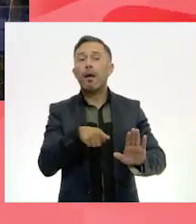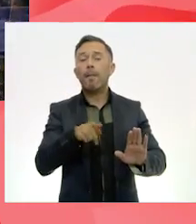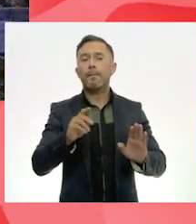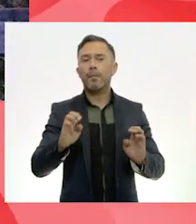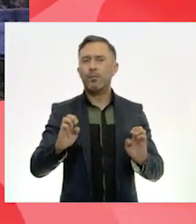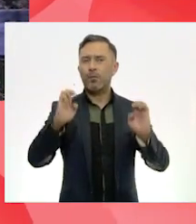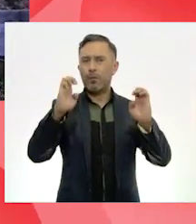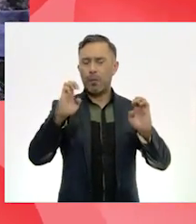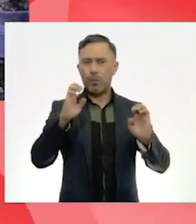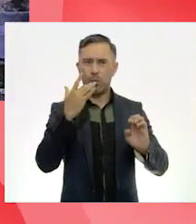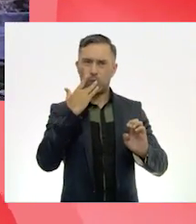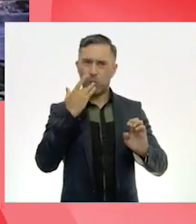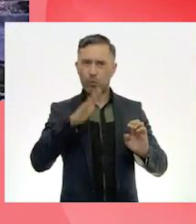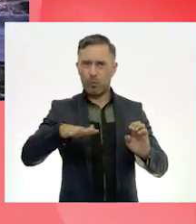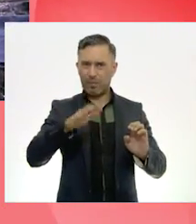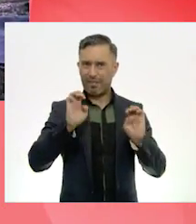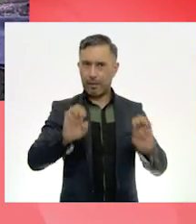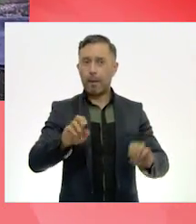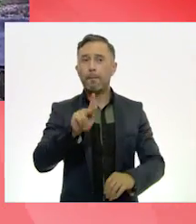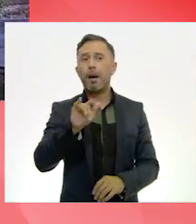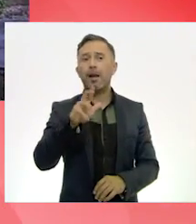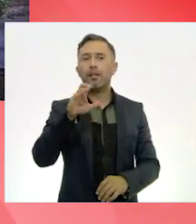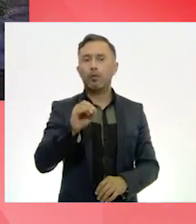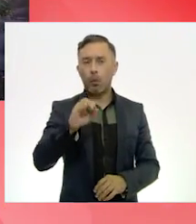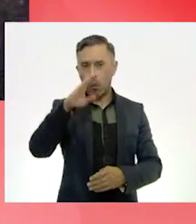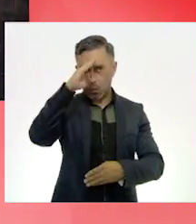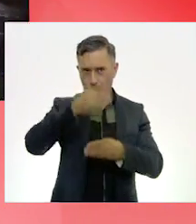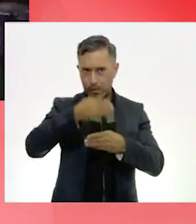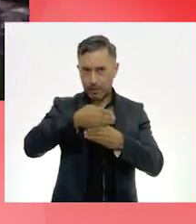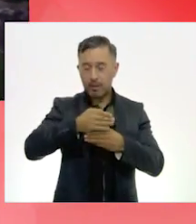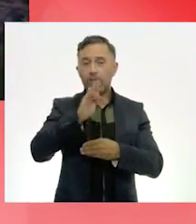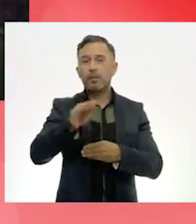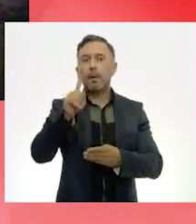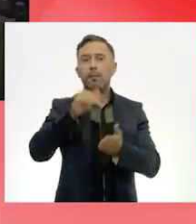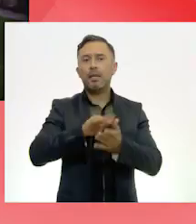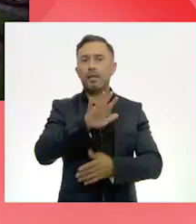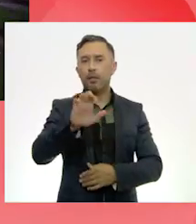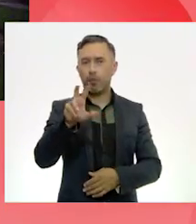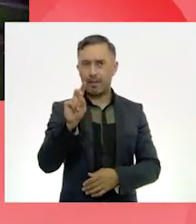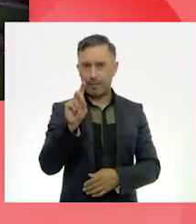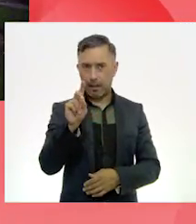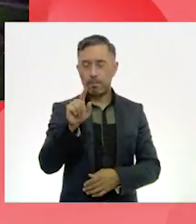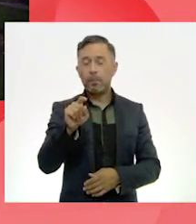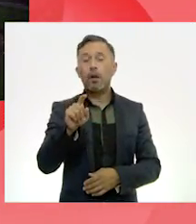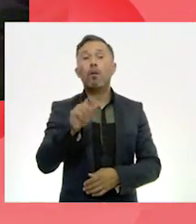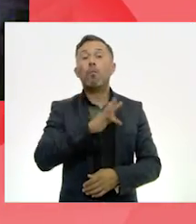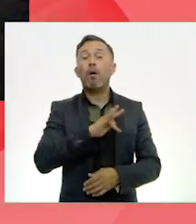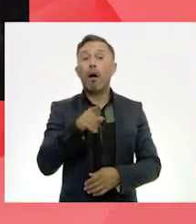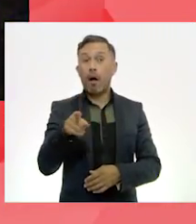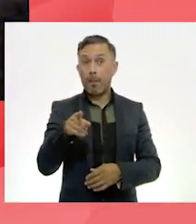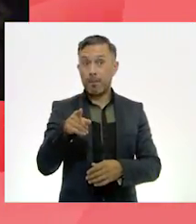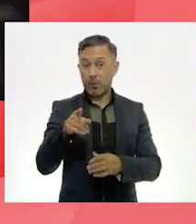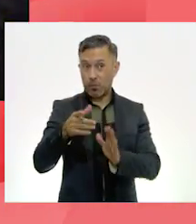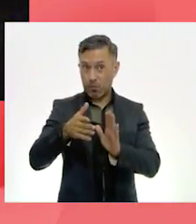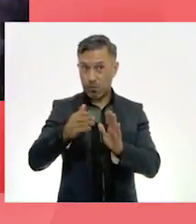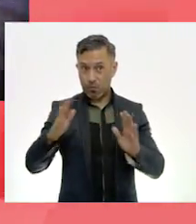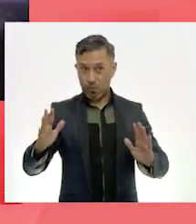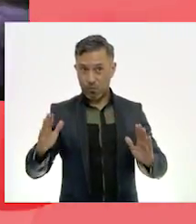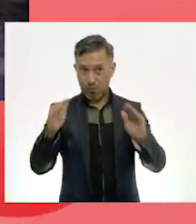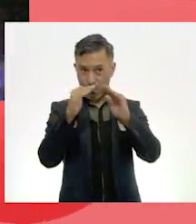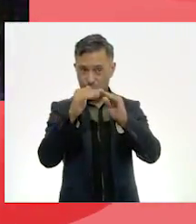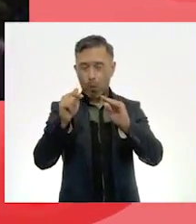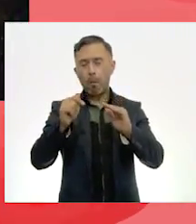Cortés y data del año 1530. Se empezó a construir 9 años antes sobre las ruinas de un